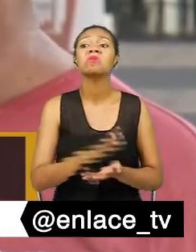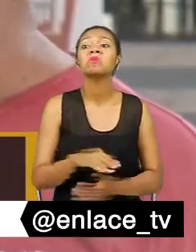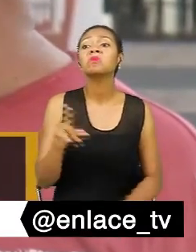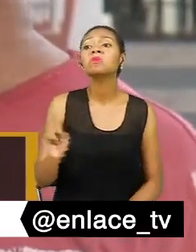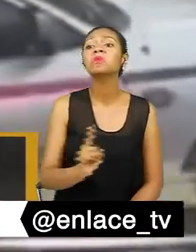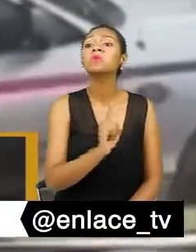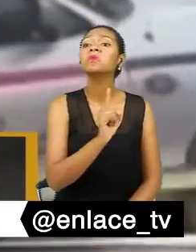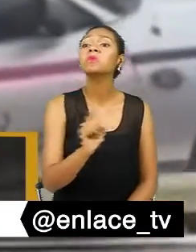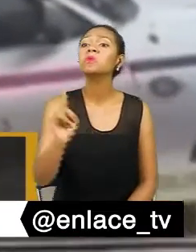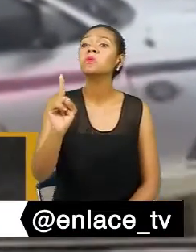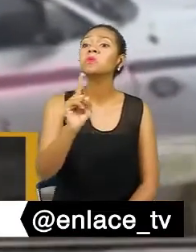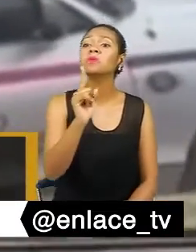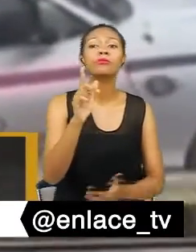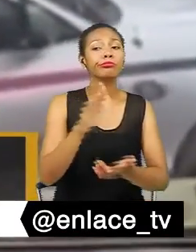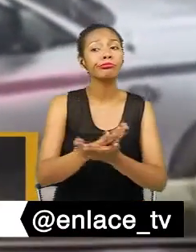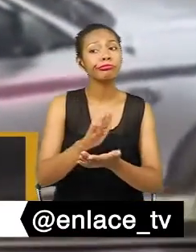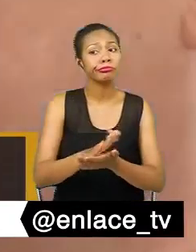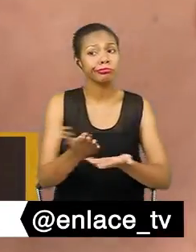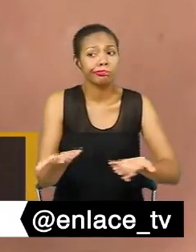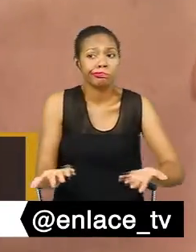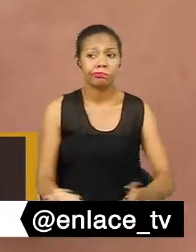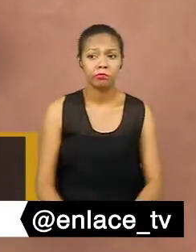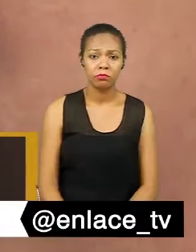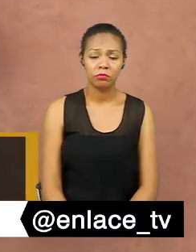orden de captura.